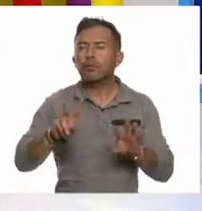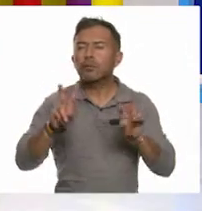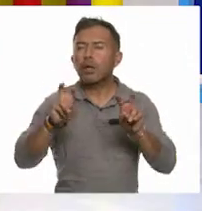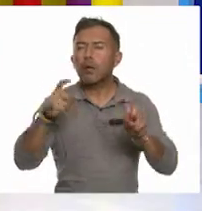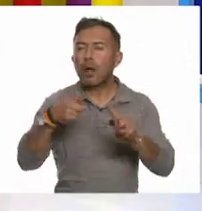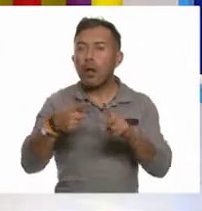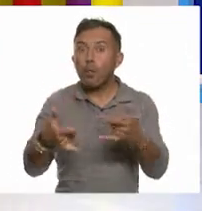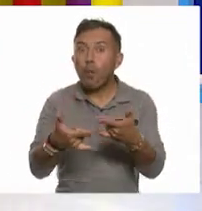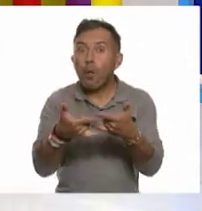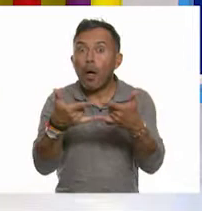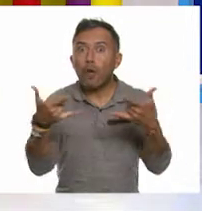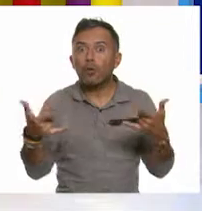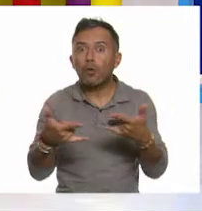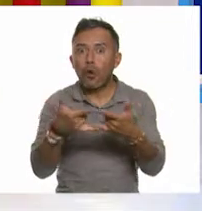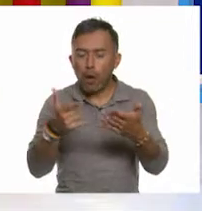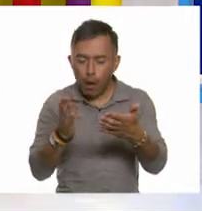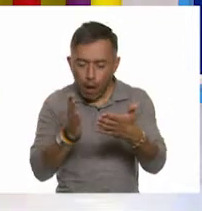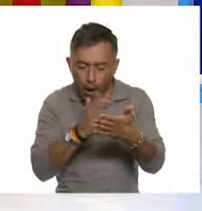cuentos,